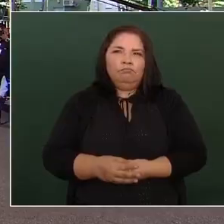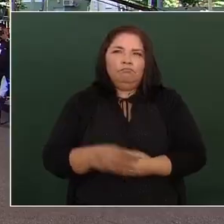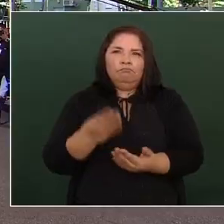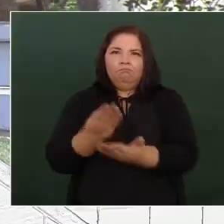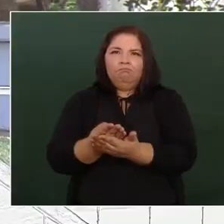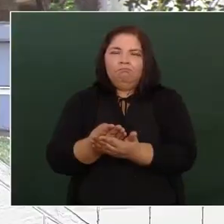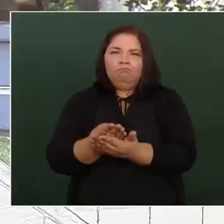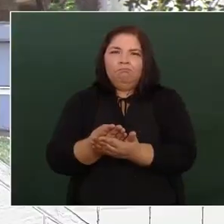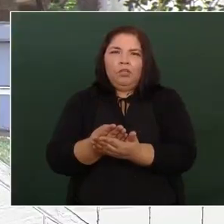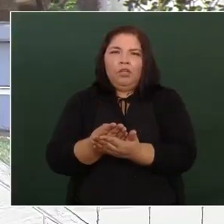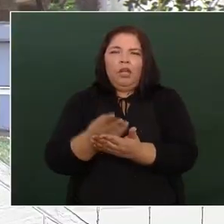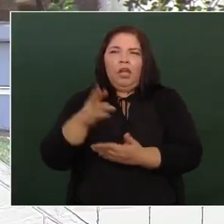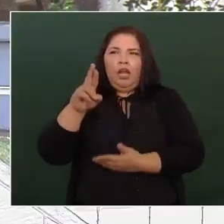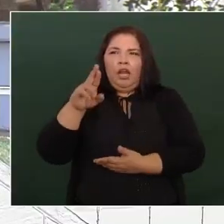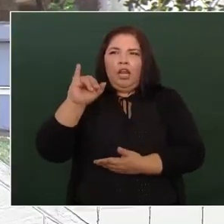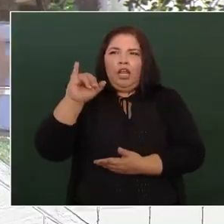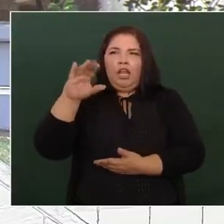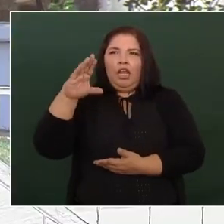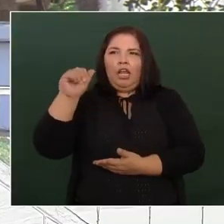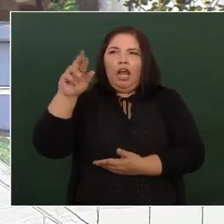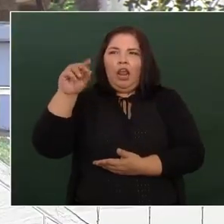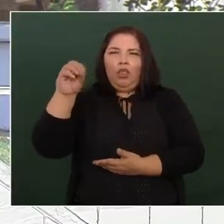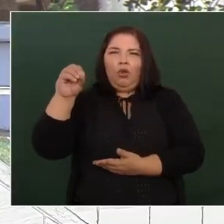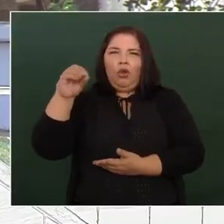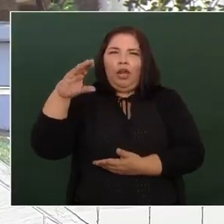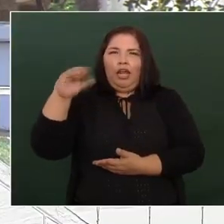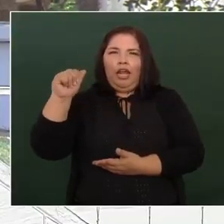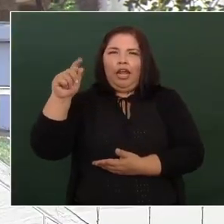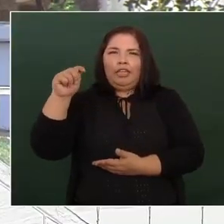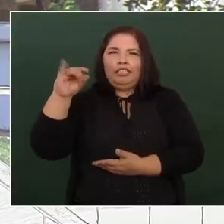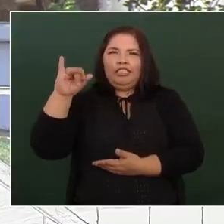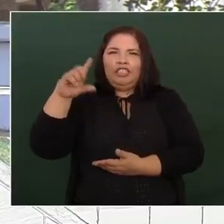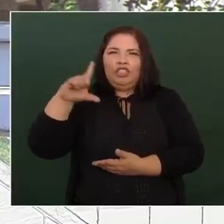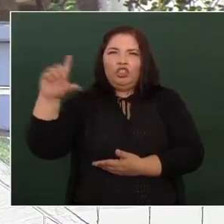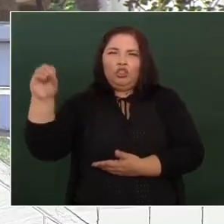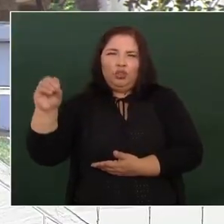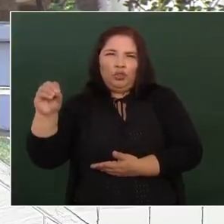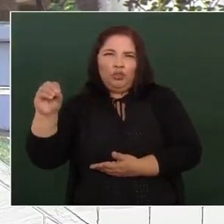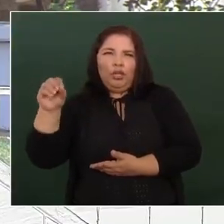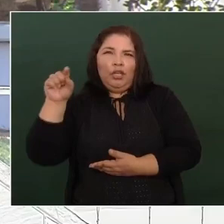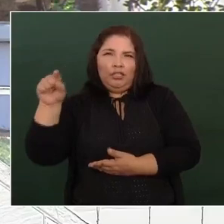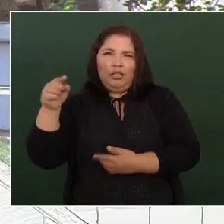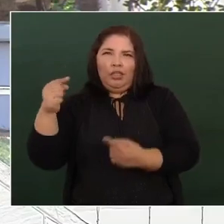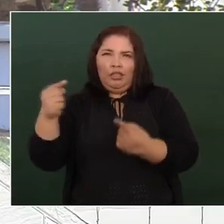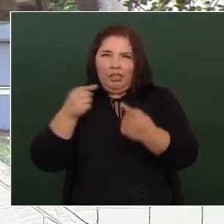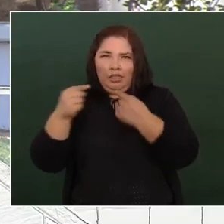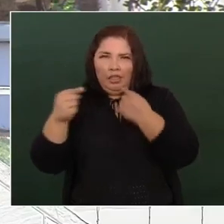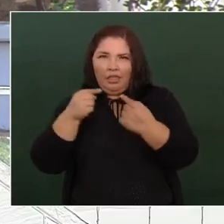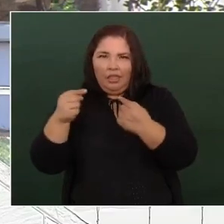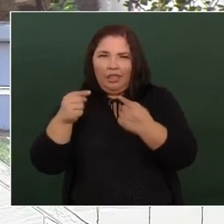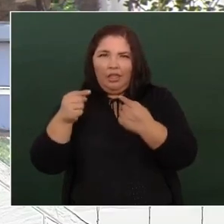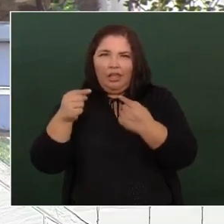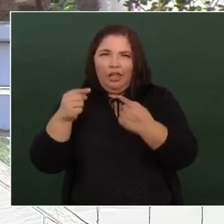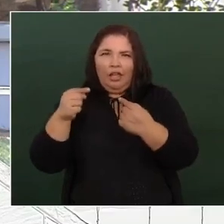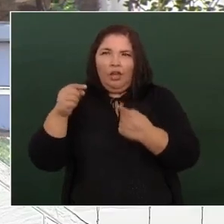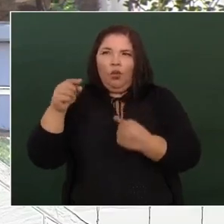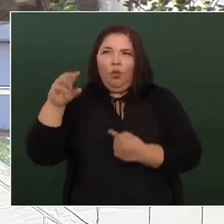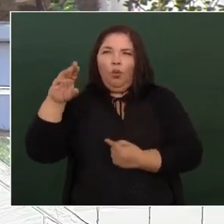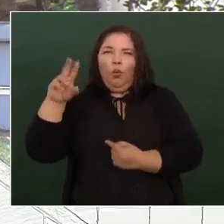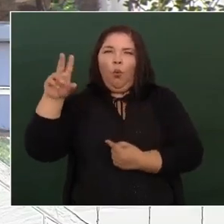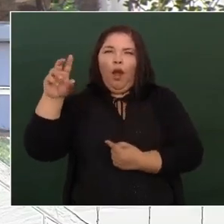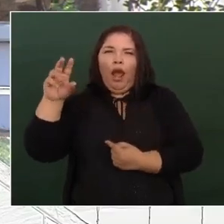Y Ricardo Castillo Díaz es el director de la agencia de noticias Cuadratín en